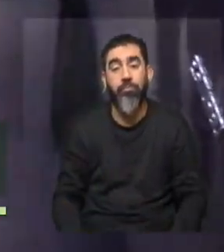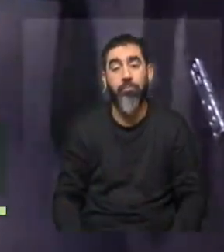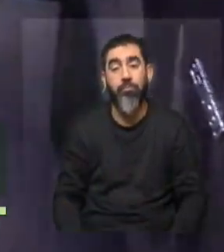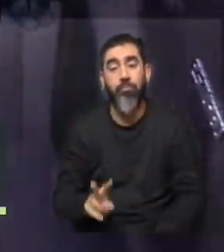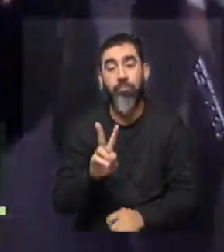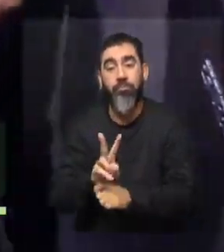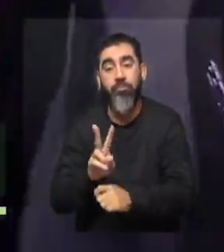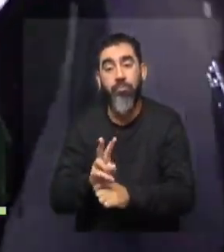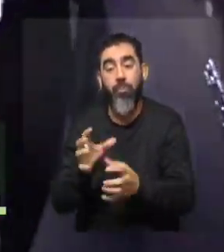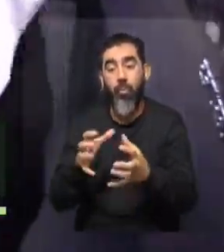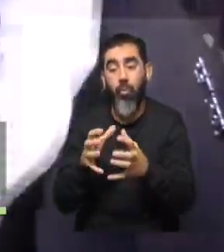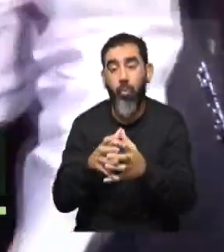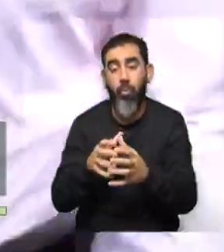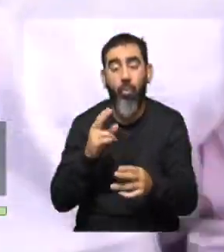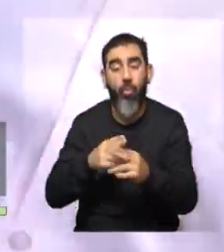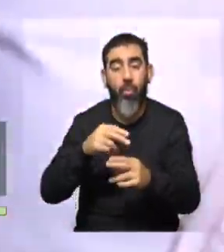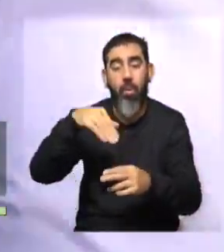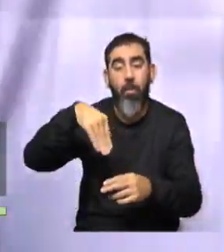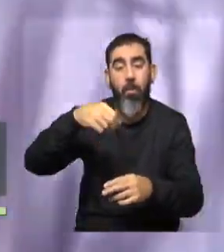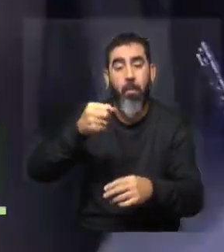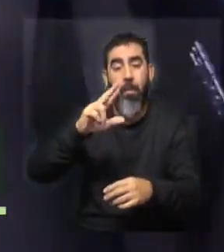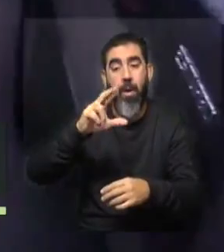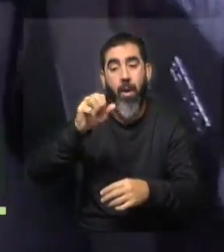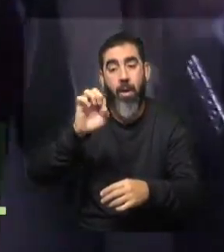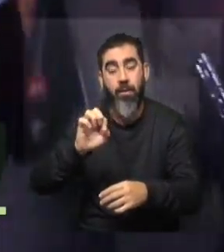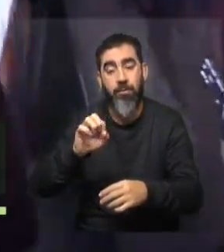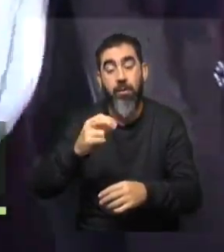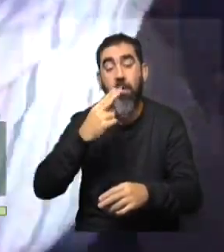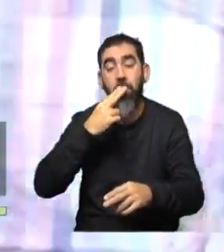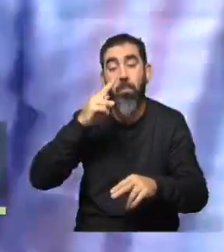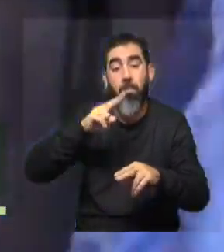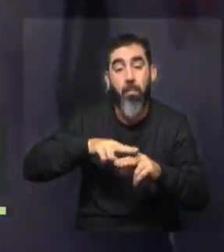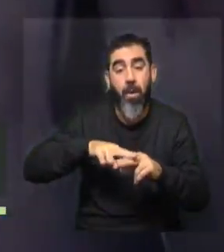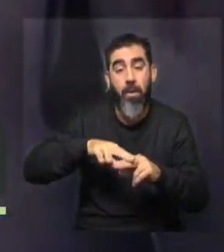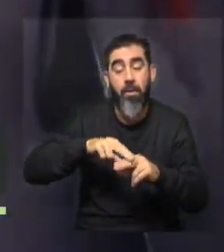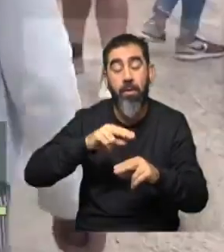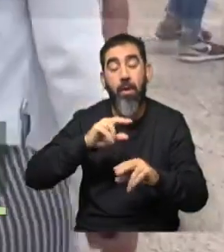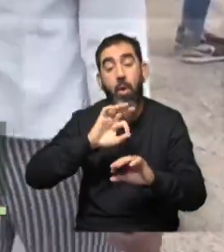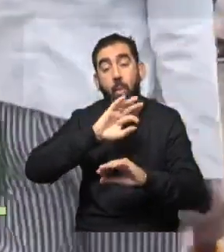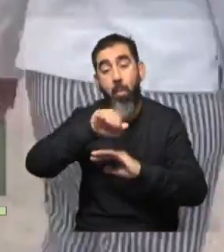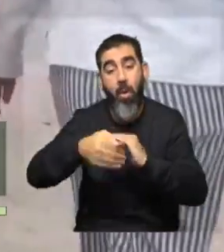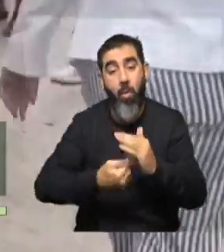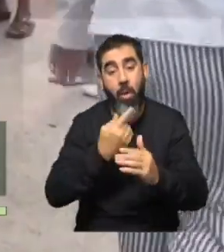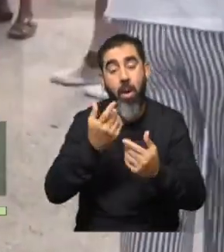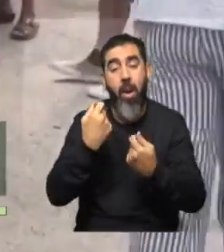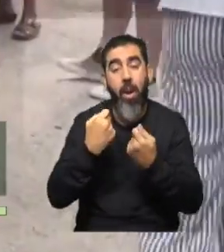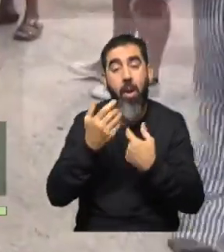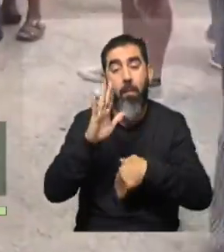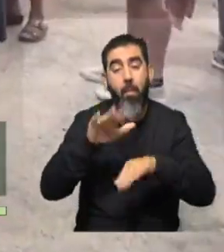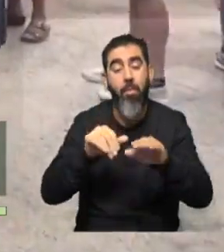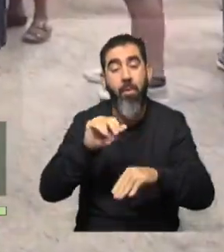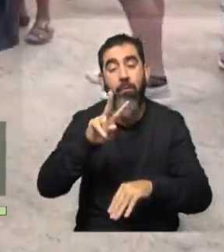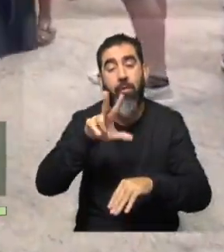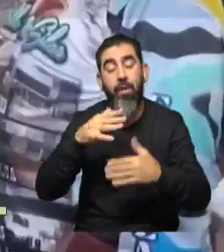controladas por pandillas conocidas como maras en el transcurso de la noche del martes y la madrugada de hoy fueron entregados la mayoría de los 23